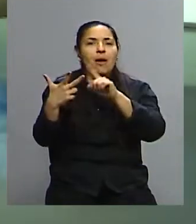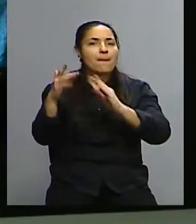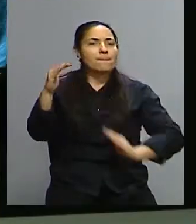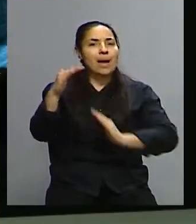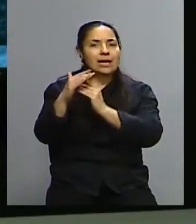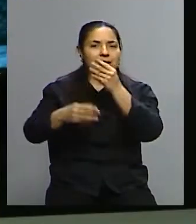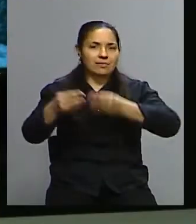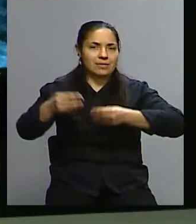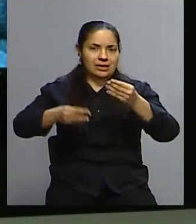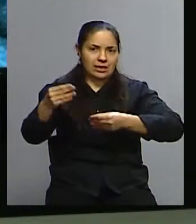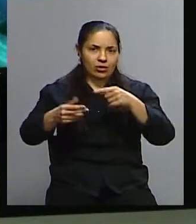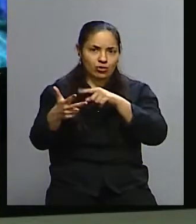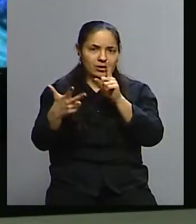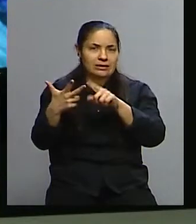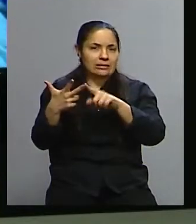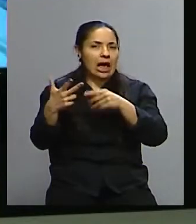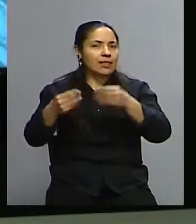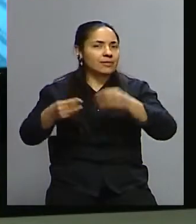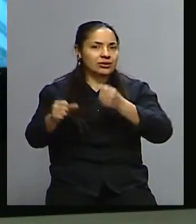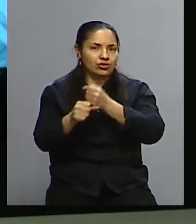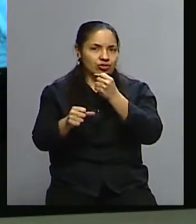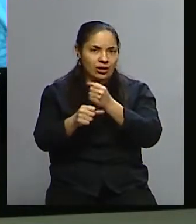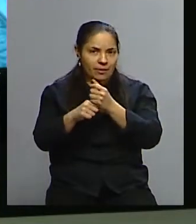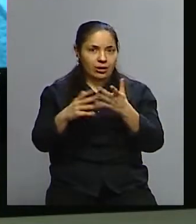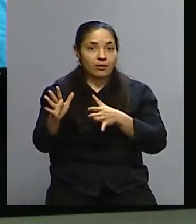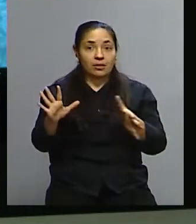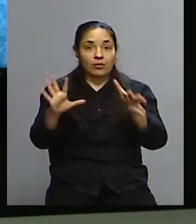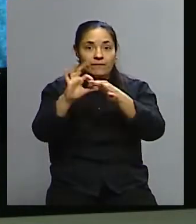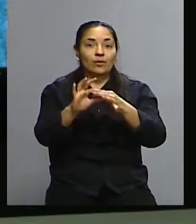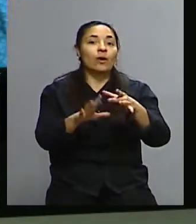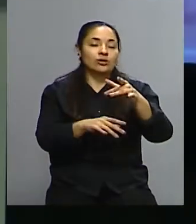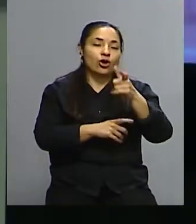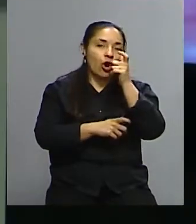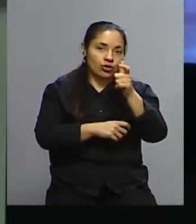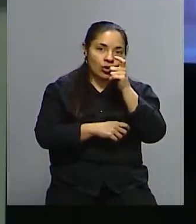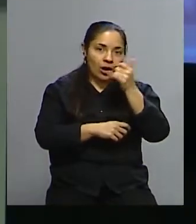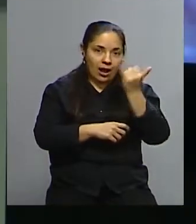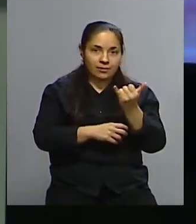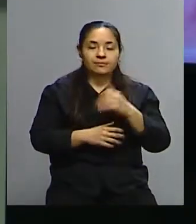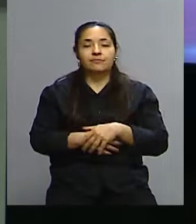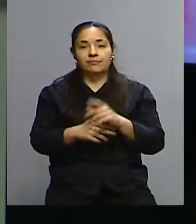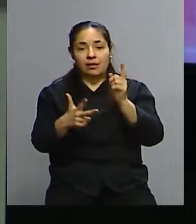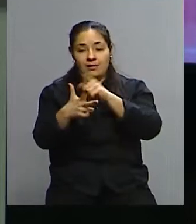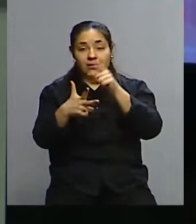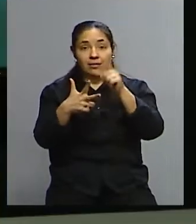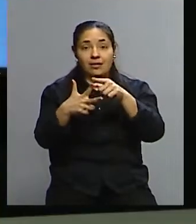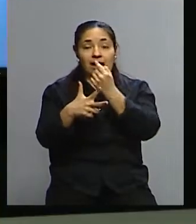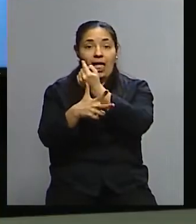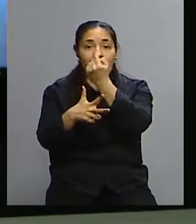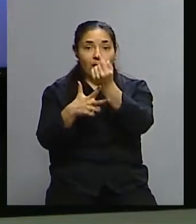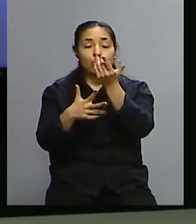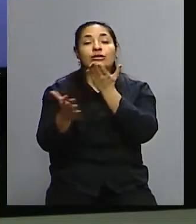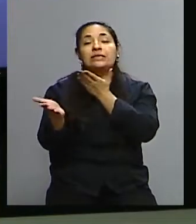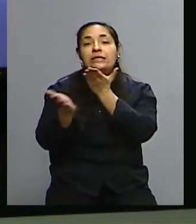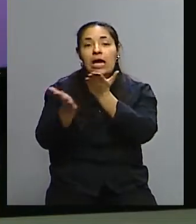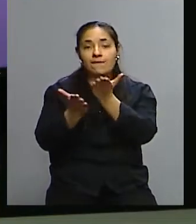administrador, desarrolla la función administrativa, que es la que se vincula con el tema del control. Ahora, también el Poder Legislativo y el Judicial, para prestar su servicio